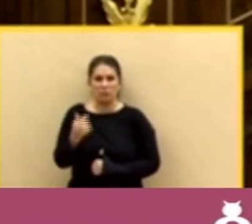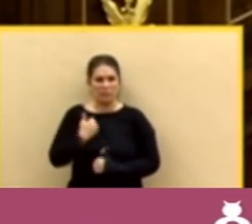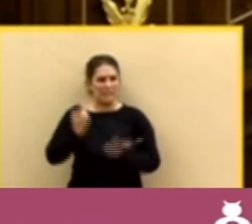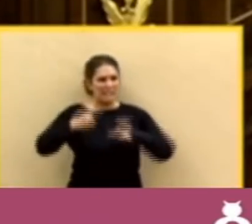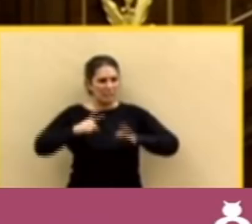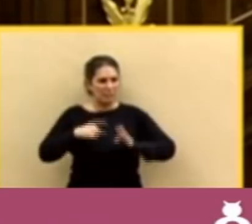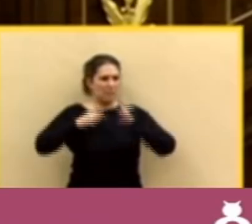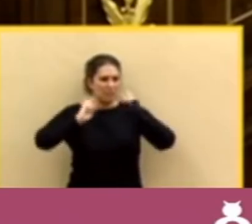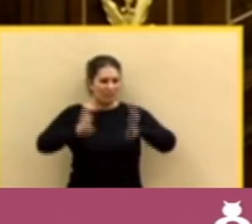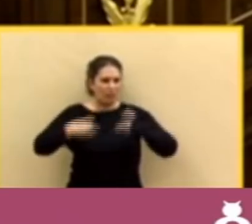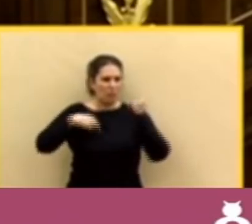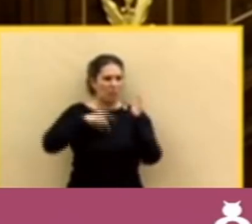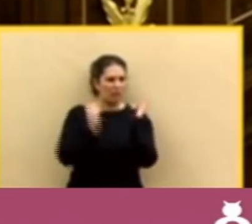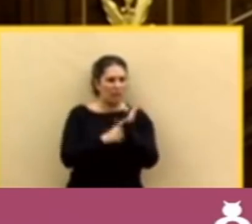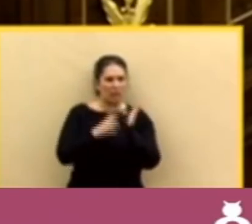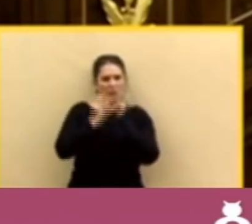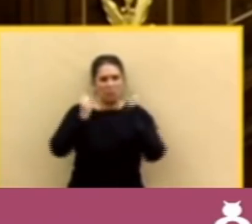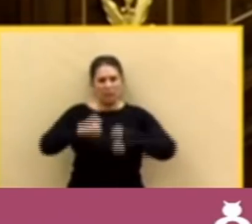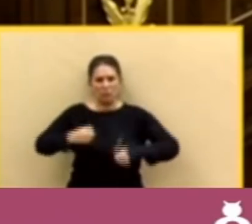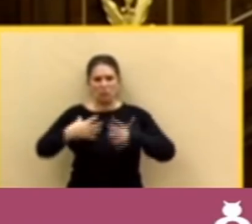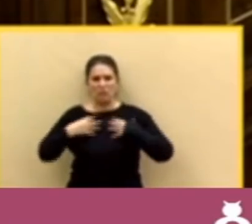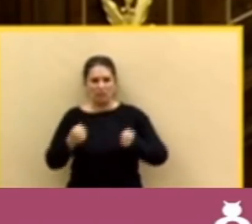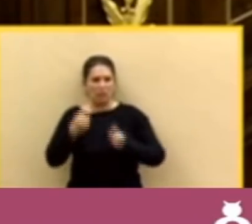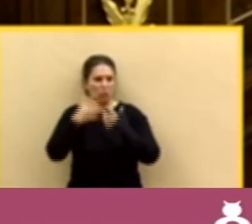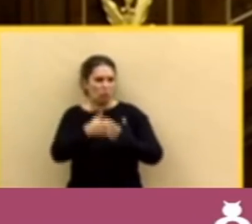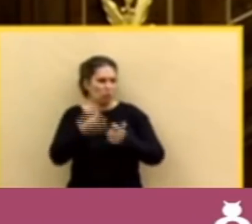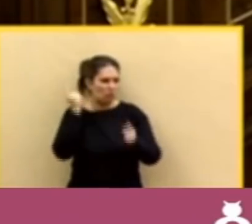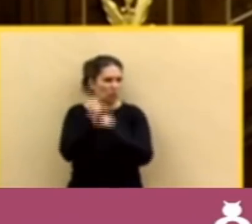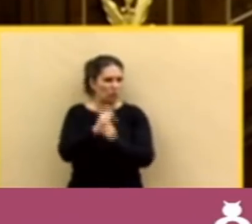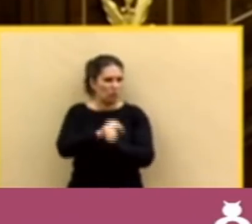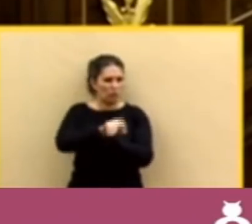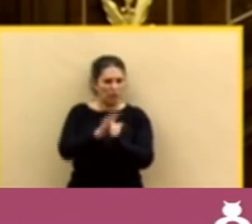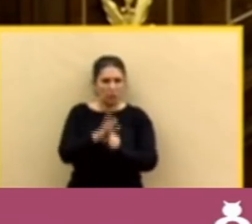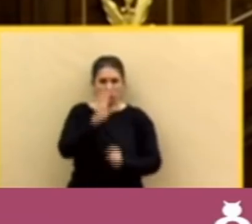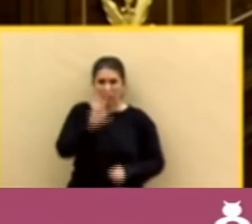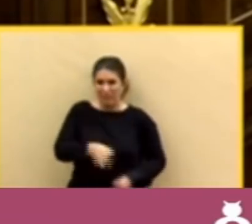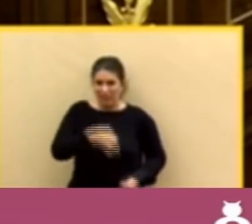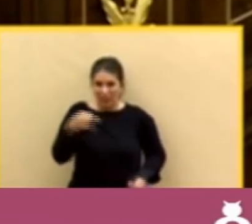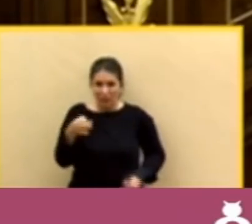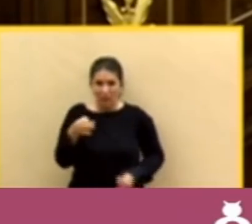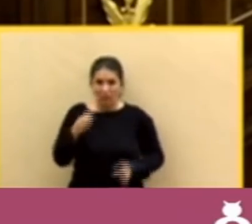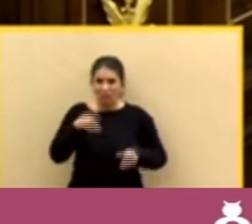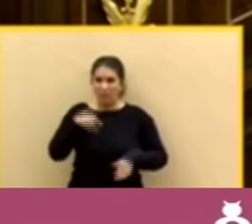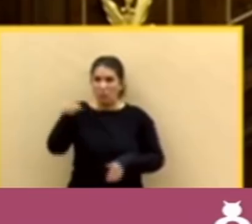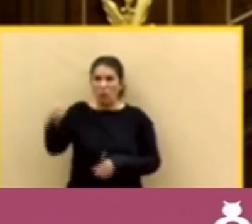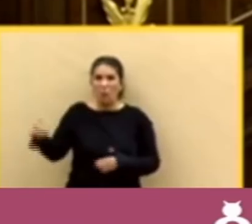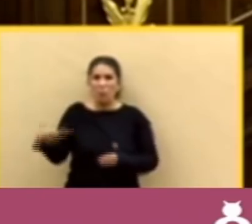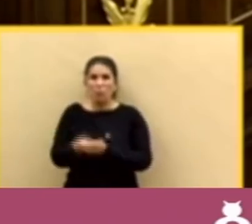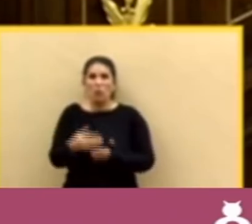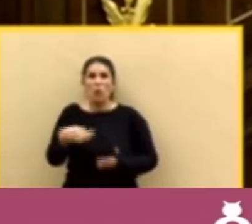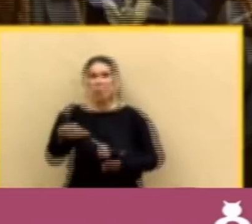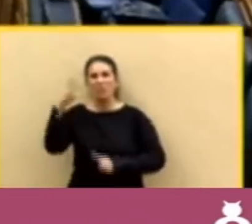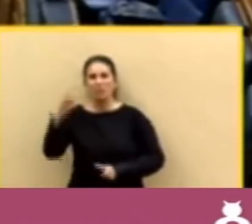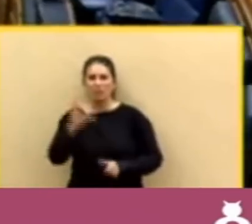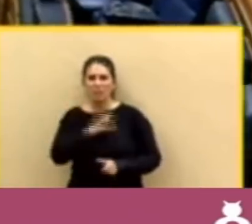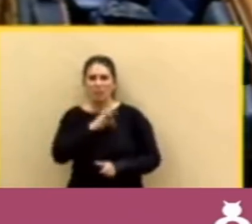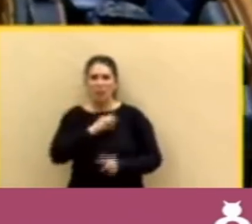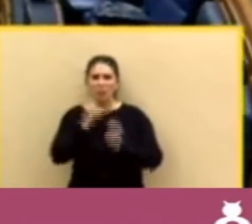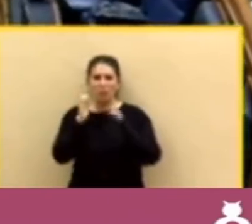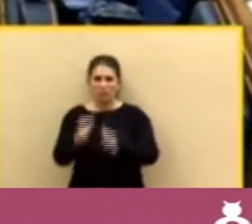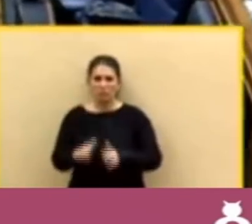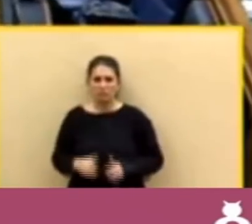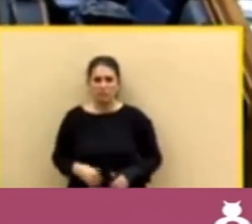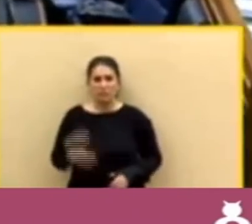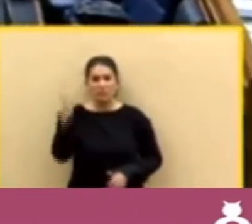e integrada, ¿no? Por eso, en ese sentido, el plebiscito, quien lo organiza realmente, quien lo activa, es quien presenta la moción de censura.